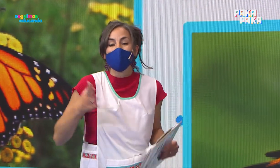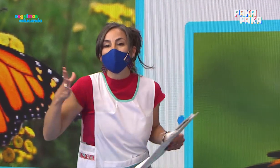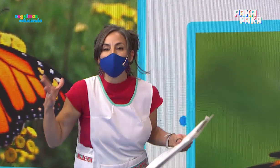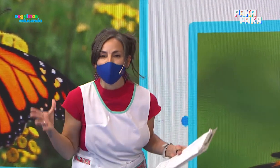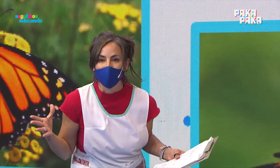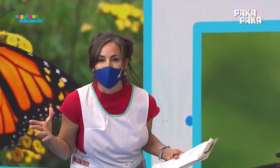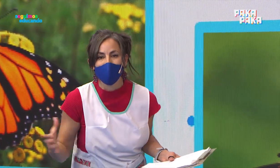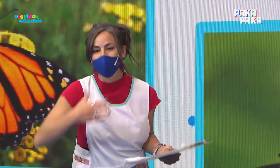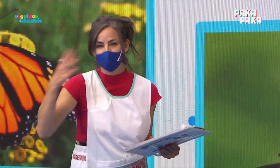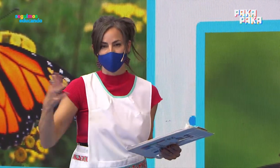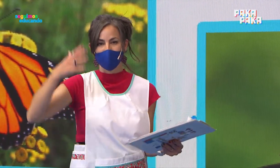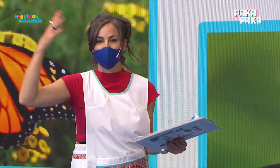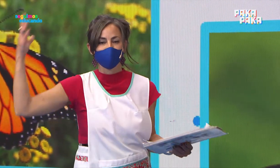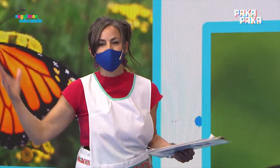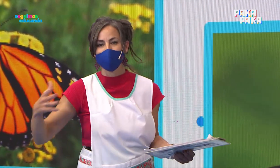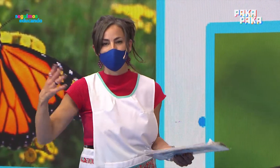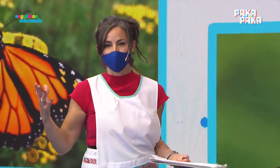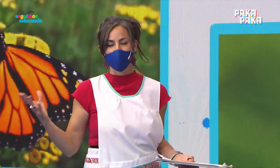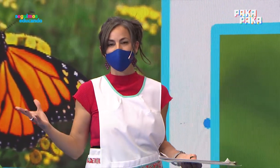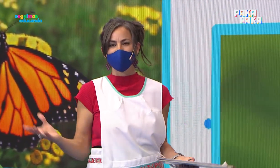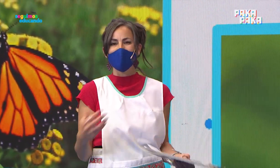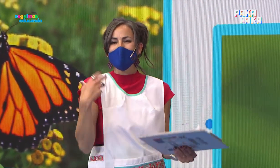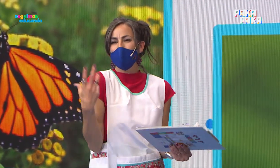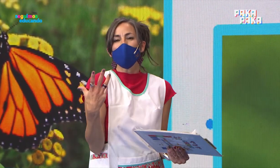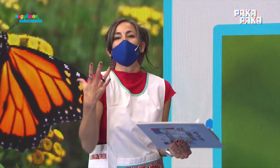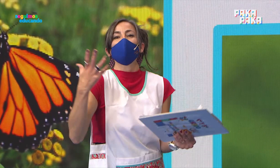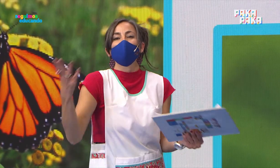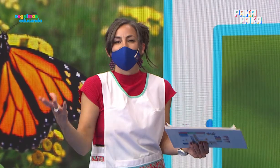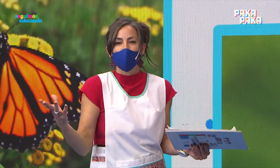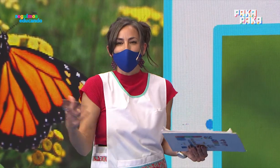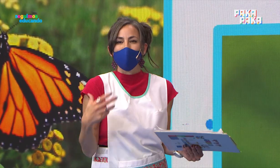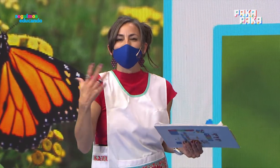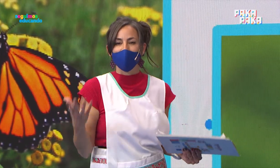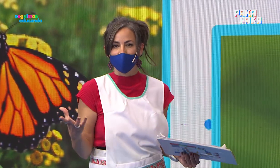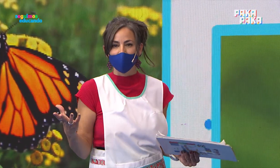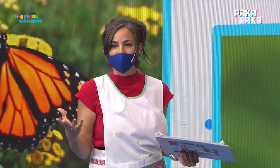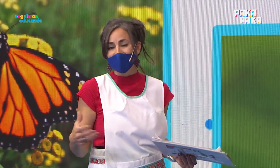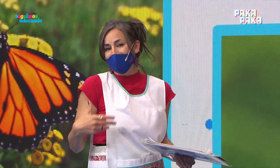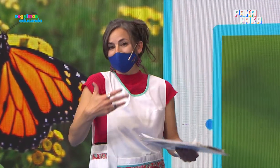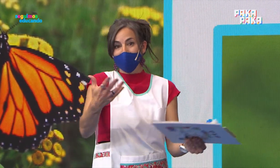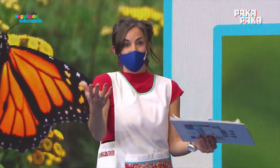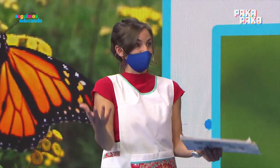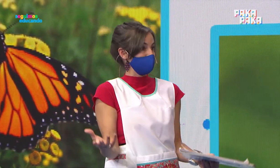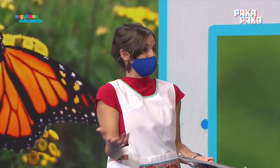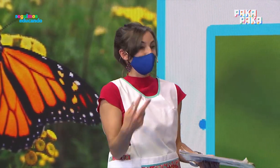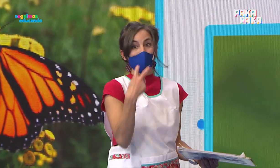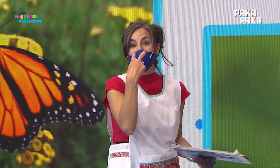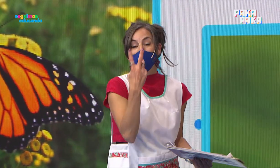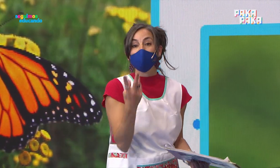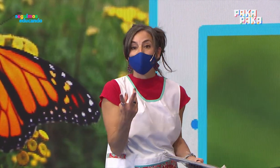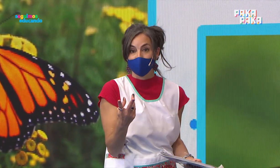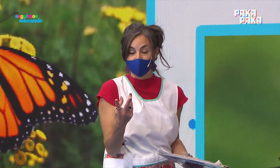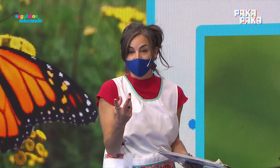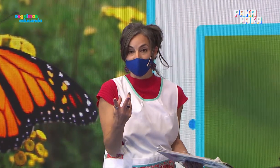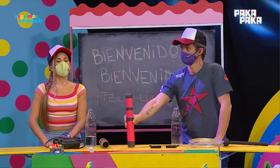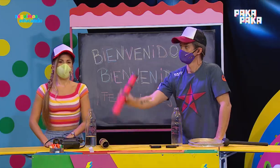mirada. Porque en la historia, los hombres y las mujeres de la historia, ¿cómo conocieron, cómo aprendieron cosas? A través de los sentidos. La mirada